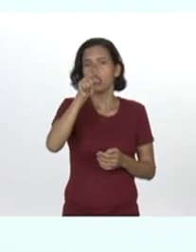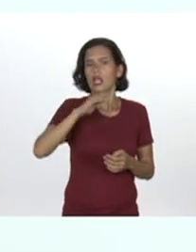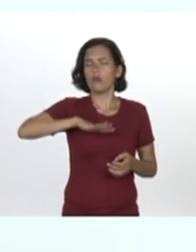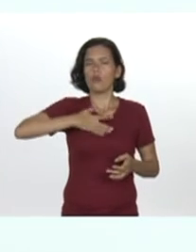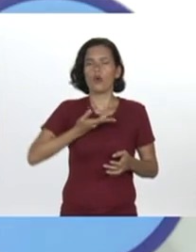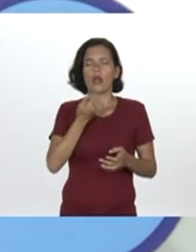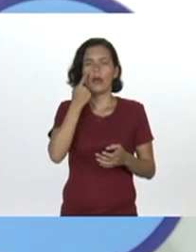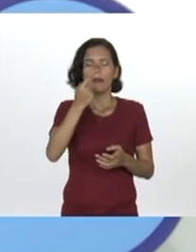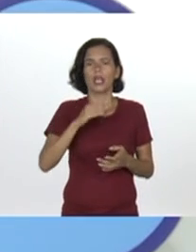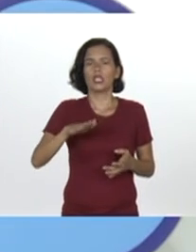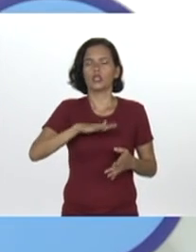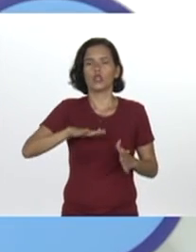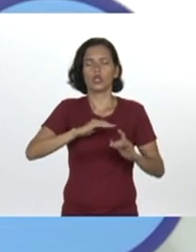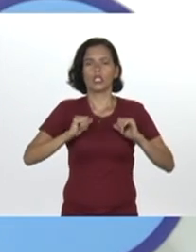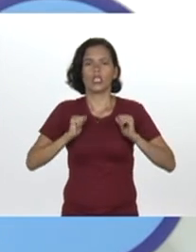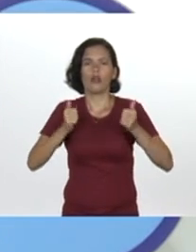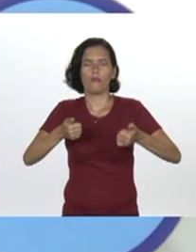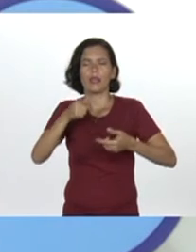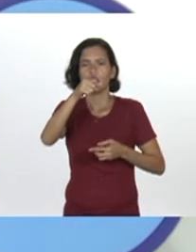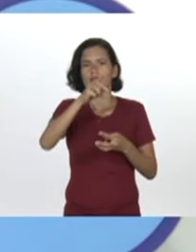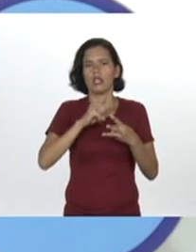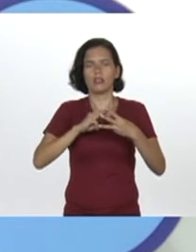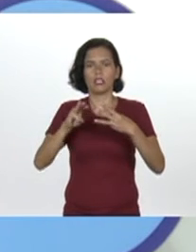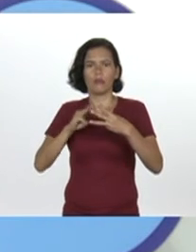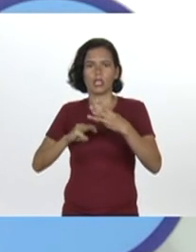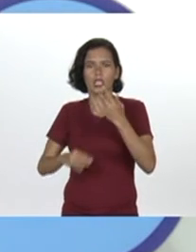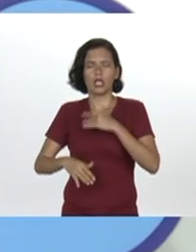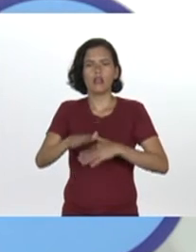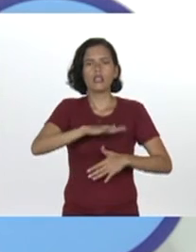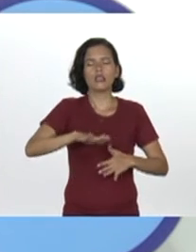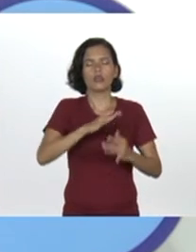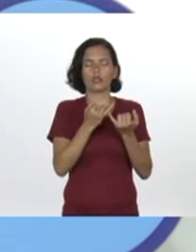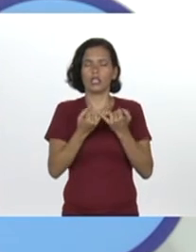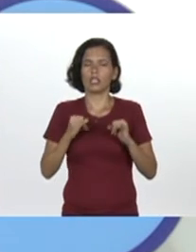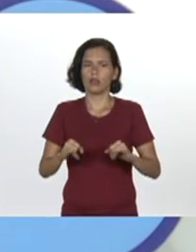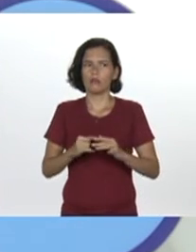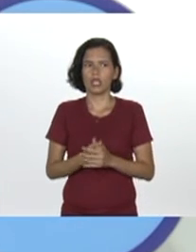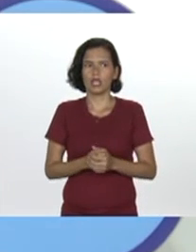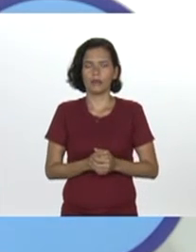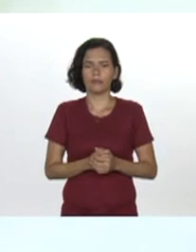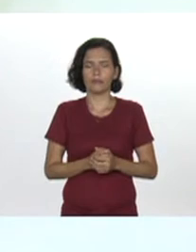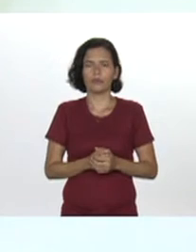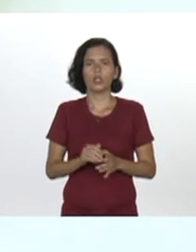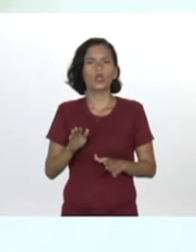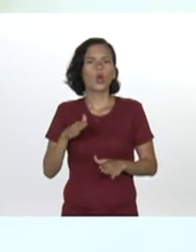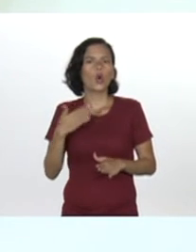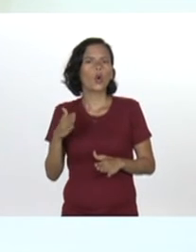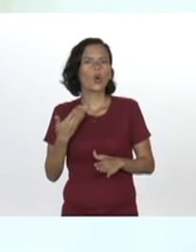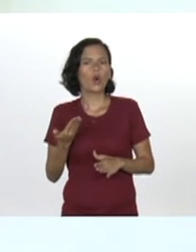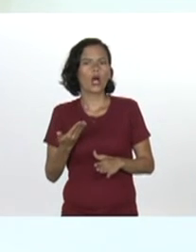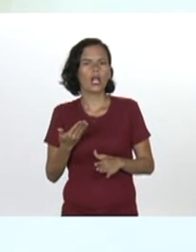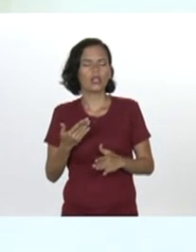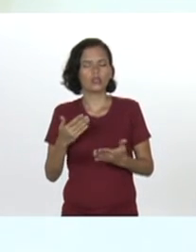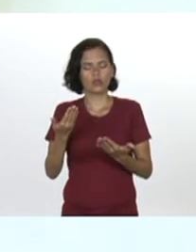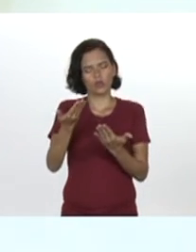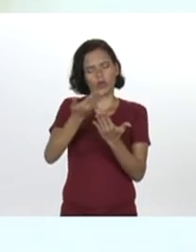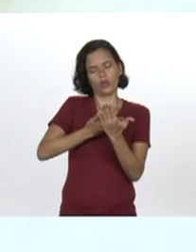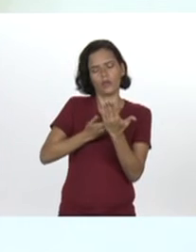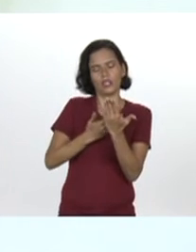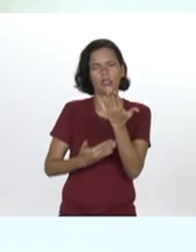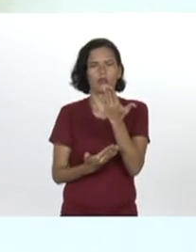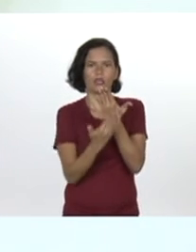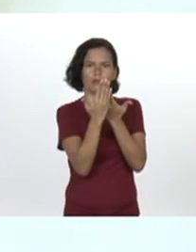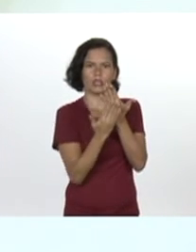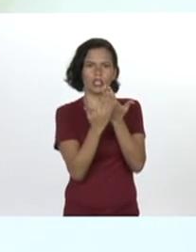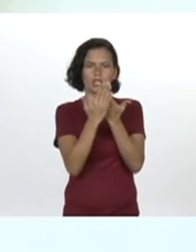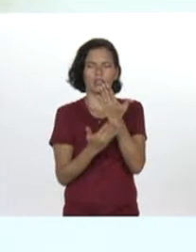pueda ver dónde comienza ese material y dónde culmina. ¿Cuál es su derecho y su revés? Exactamente, cuál es su derecho